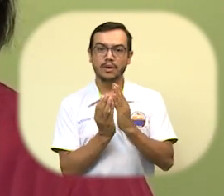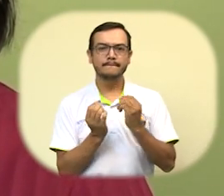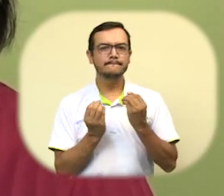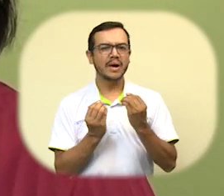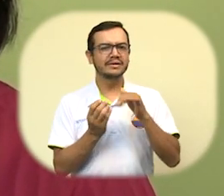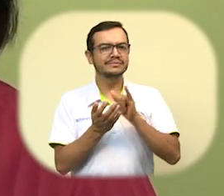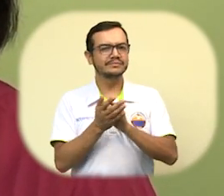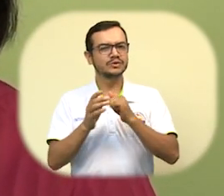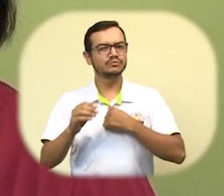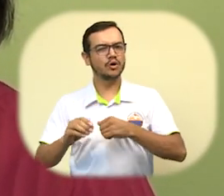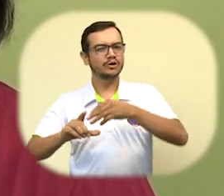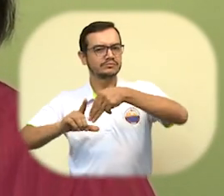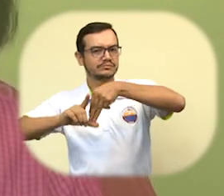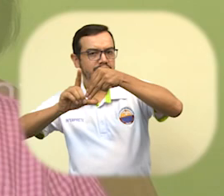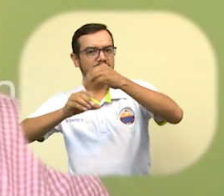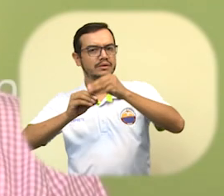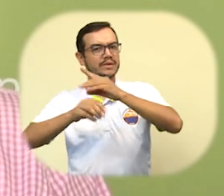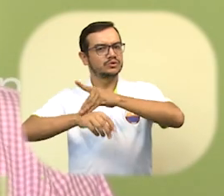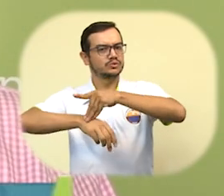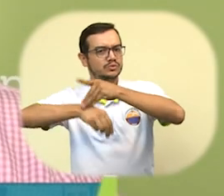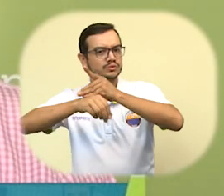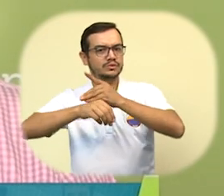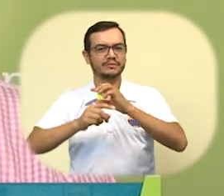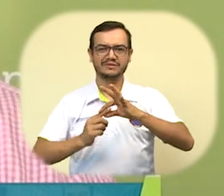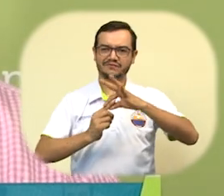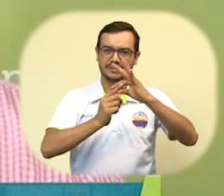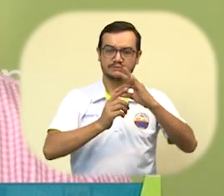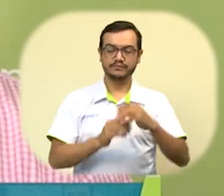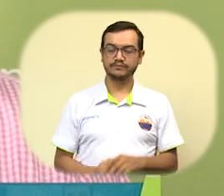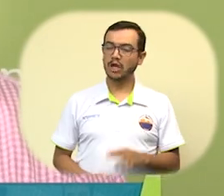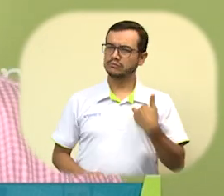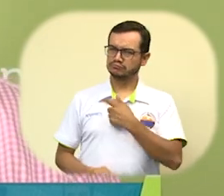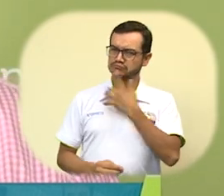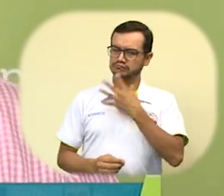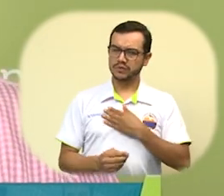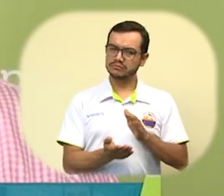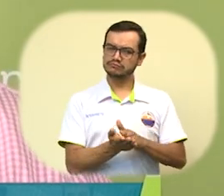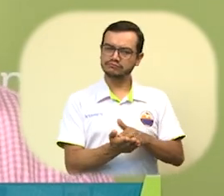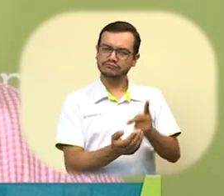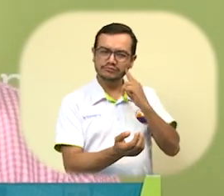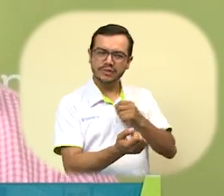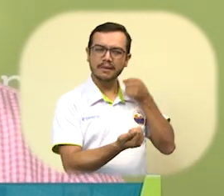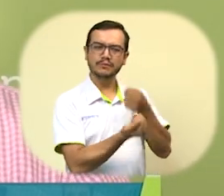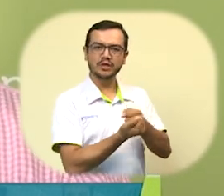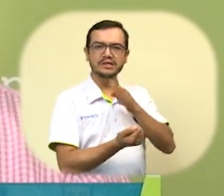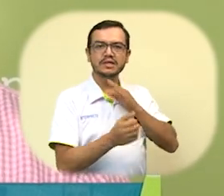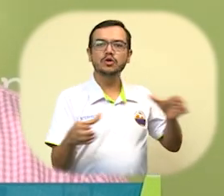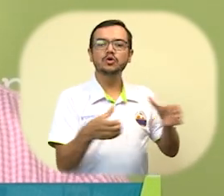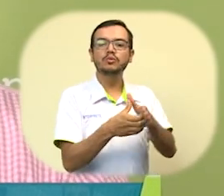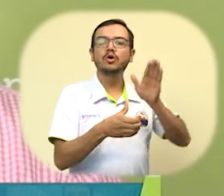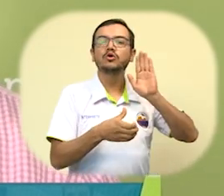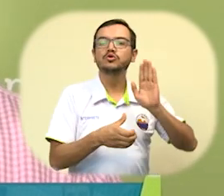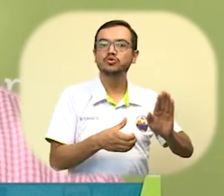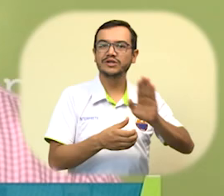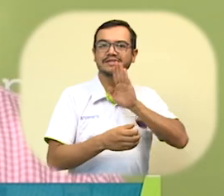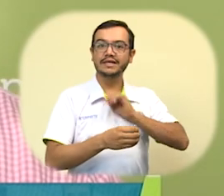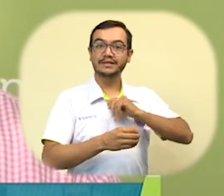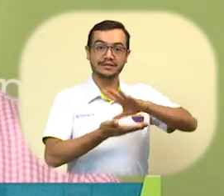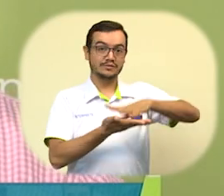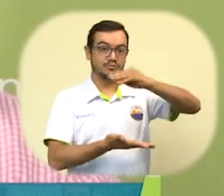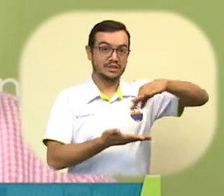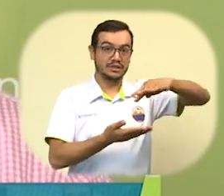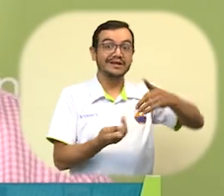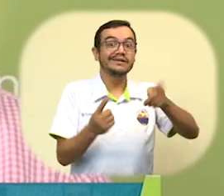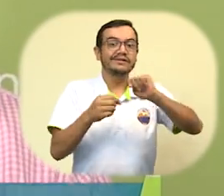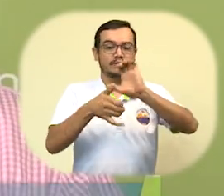con doctorados y especializaciones. Lo que hemos querido es favorecer a las comunidades indígenas de la Sierra del Magdalena y de la Costa Caribe, porque